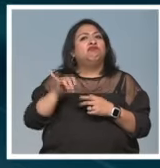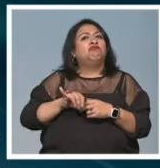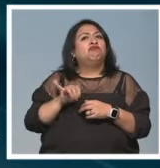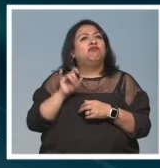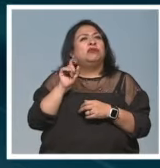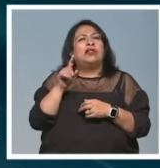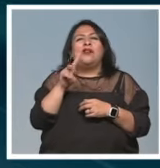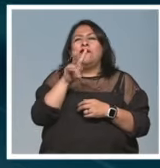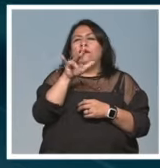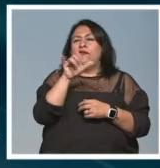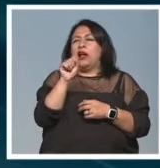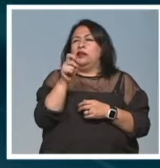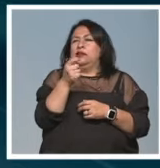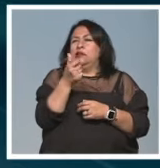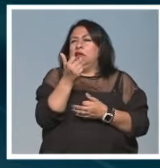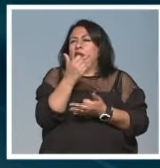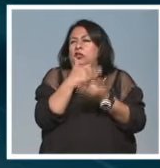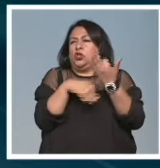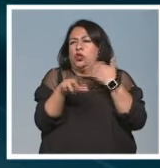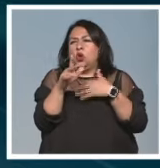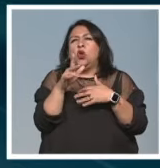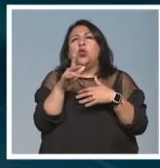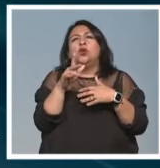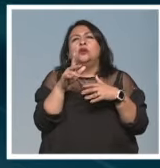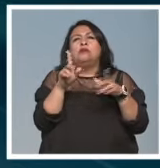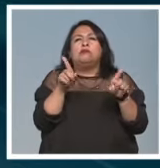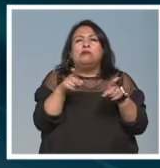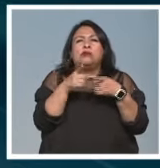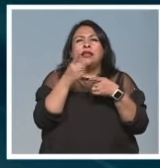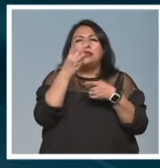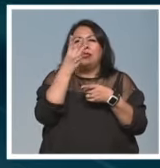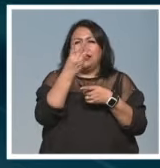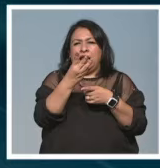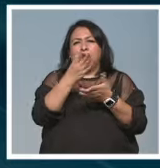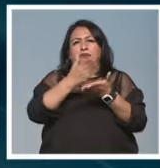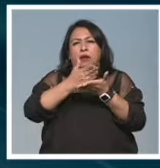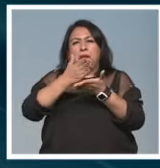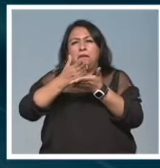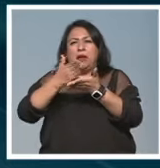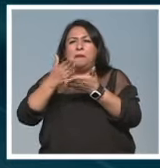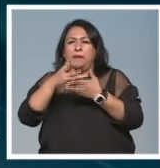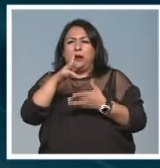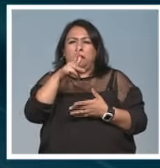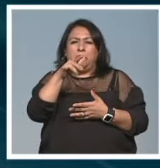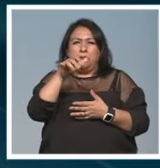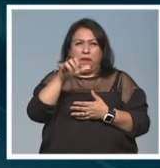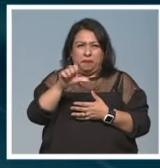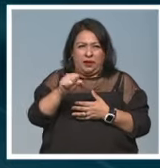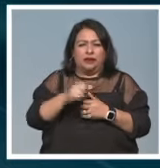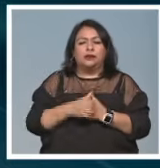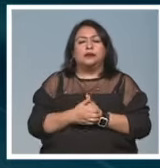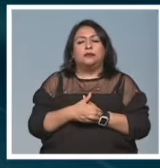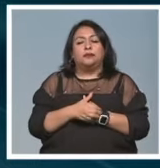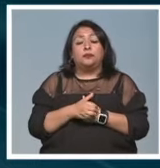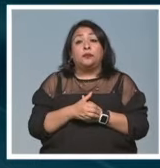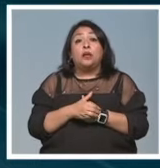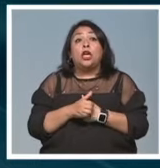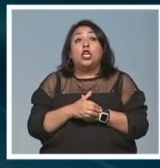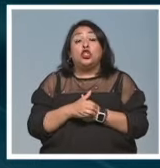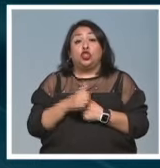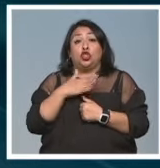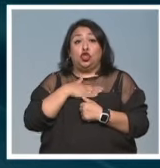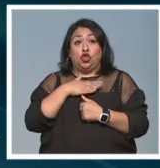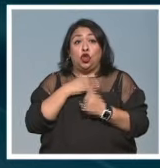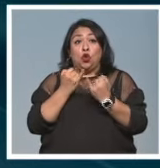interesantemente valses. Casi todos están escritos en compás de tres y están escritos en forma de vals. Yo